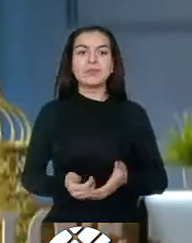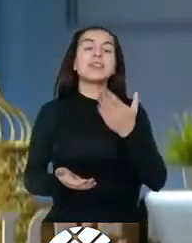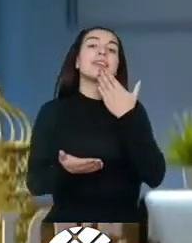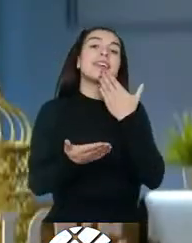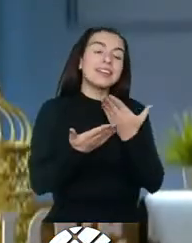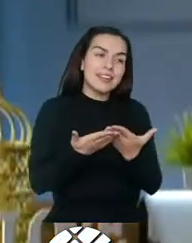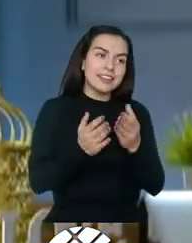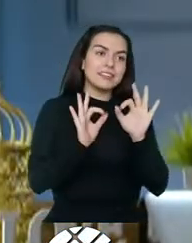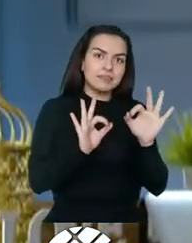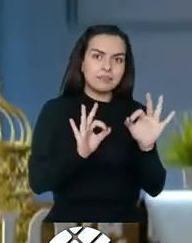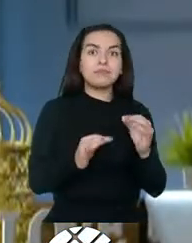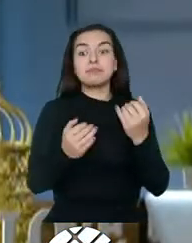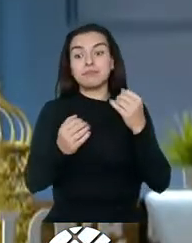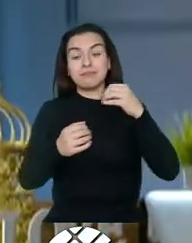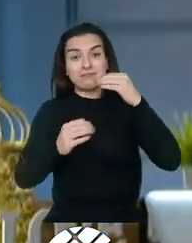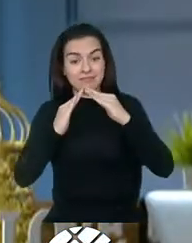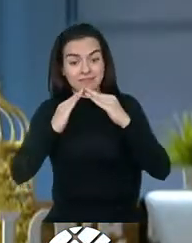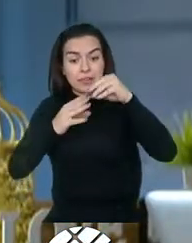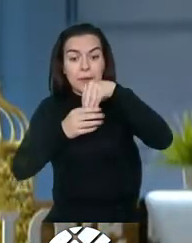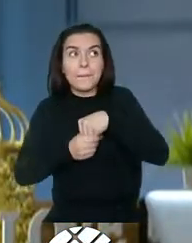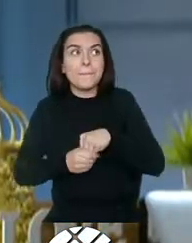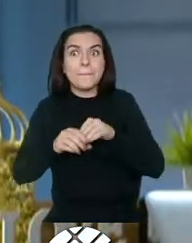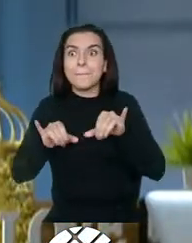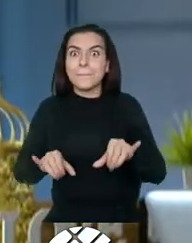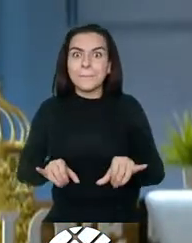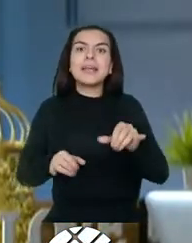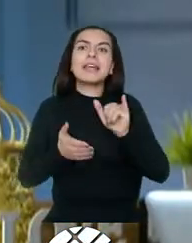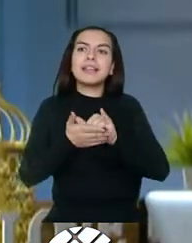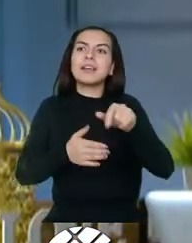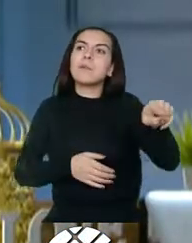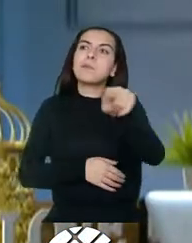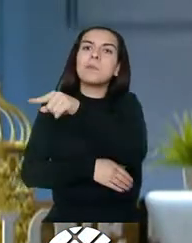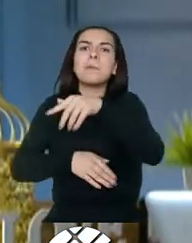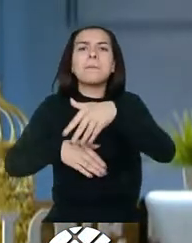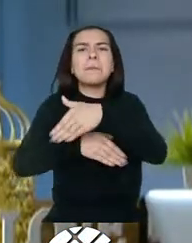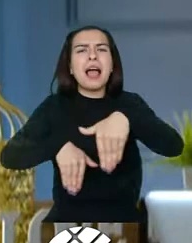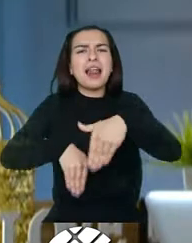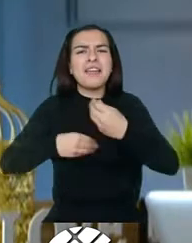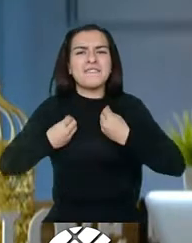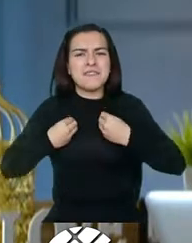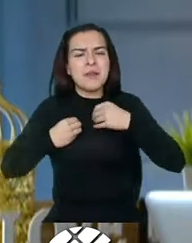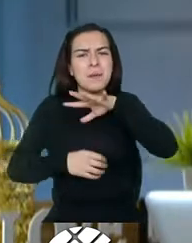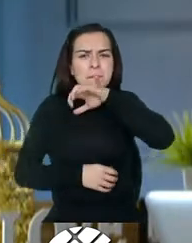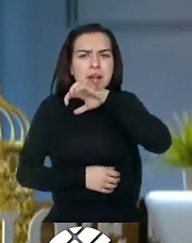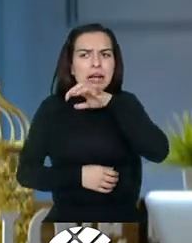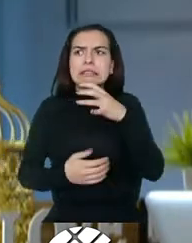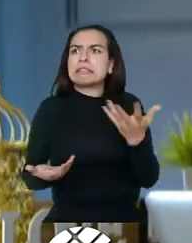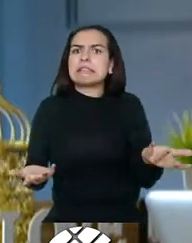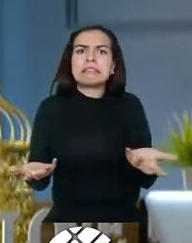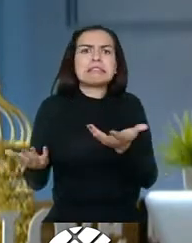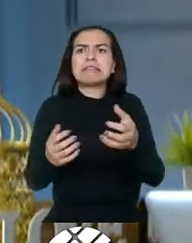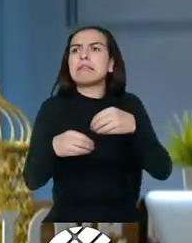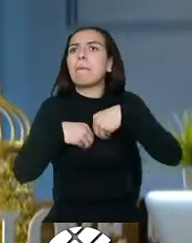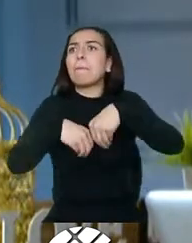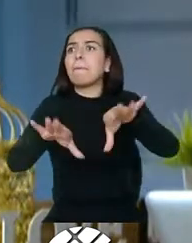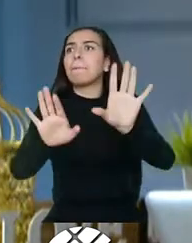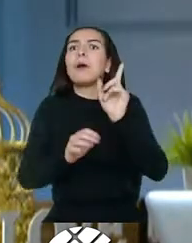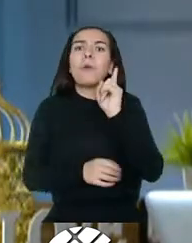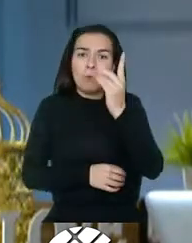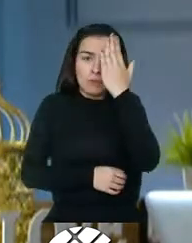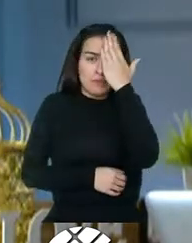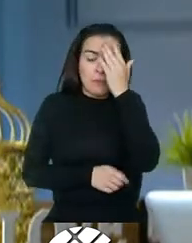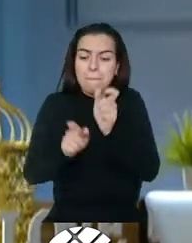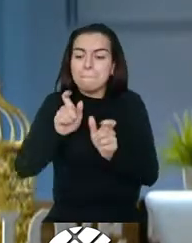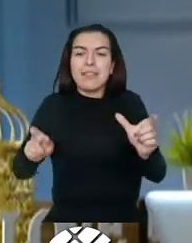Durante la cuarentena, los perros callejeros han quedado en el abandono total, pues los parques públicos están cerrados y no hay quien los alimente. Por esto, un grupo de jóvenes de